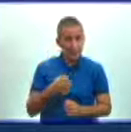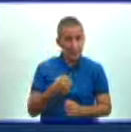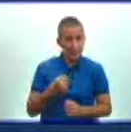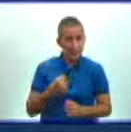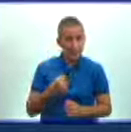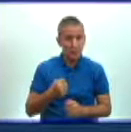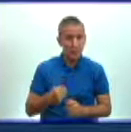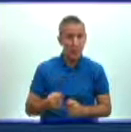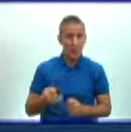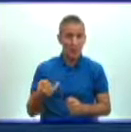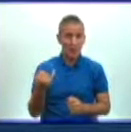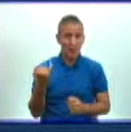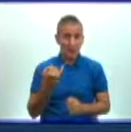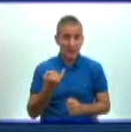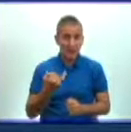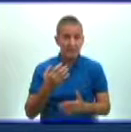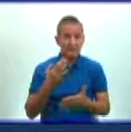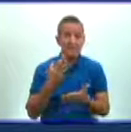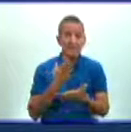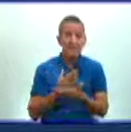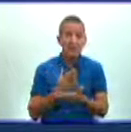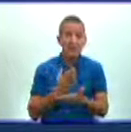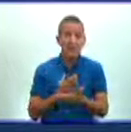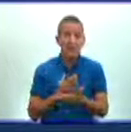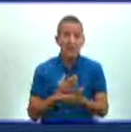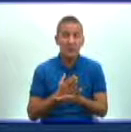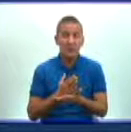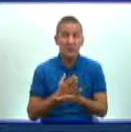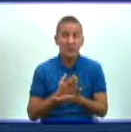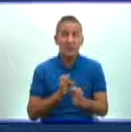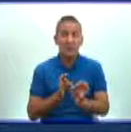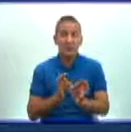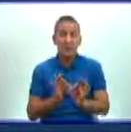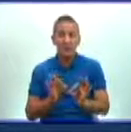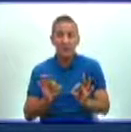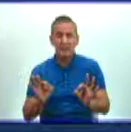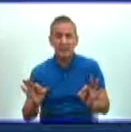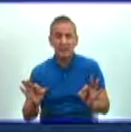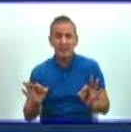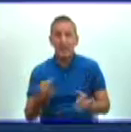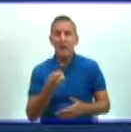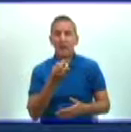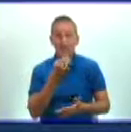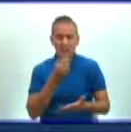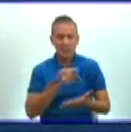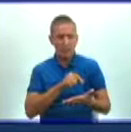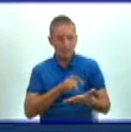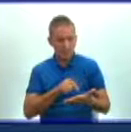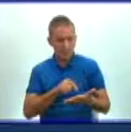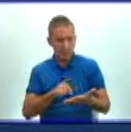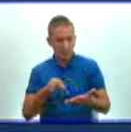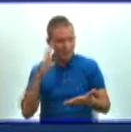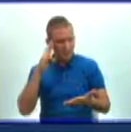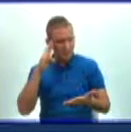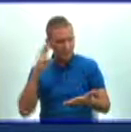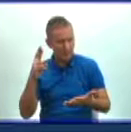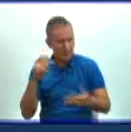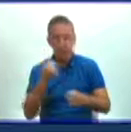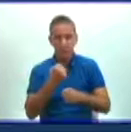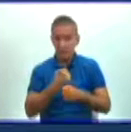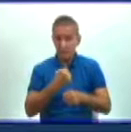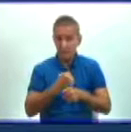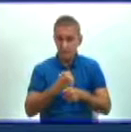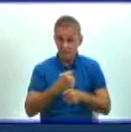clase para que perfilen lo que han podido escribir. Recuerden que están trabajando